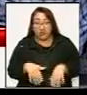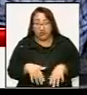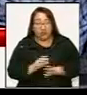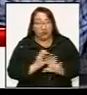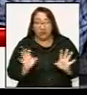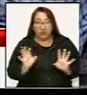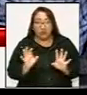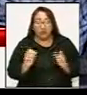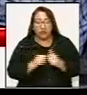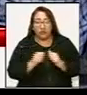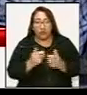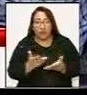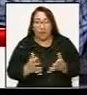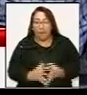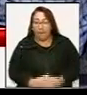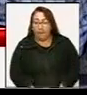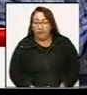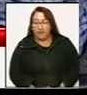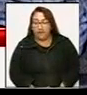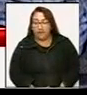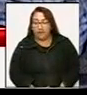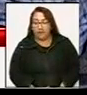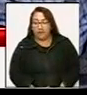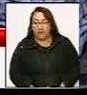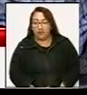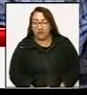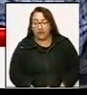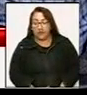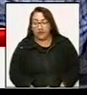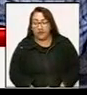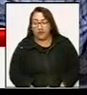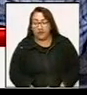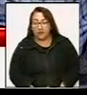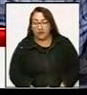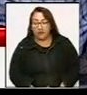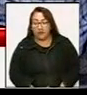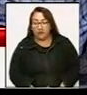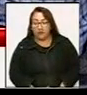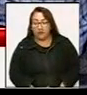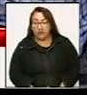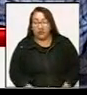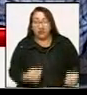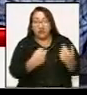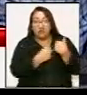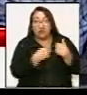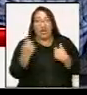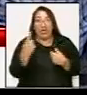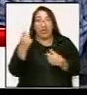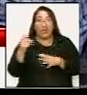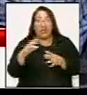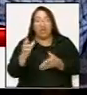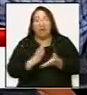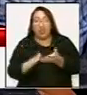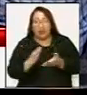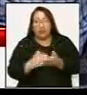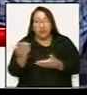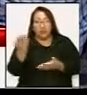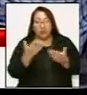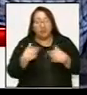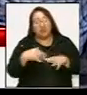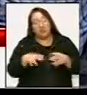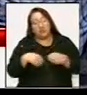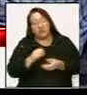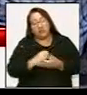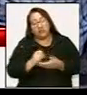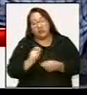irregularidades aun cuando estas existieron? Porque usted dice que la responsabilidad era de los gerentes que directamente hacían las autorizaciones y que usted